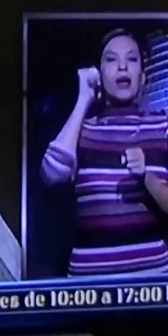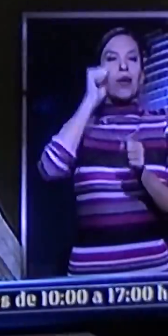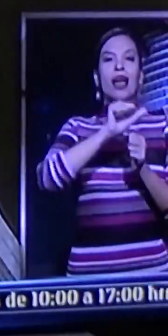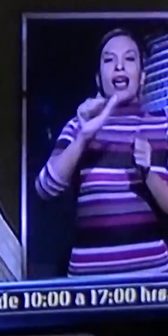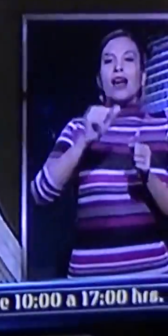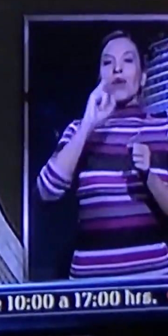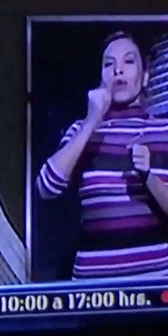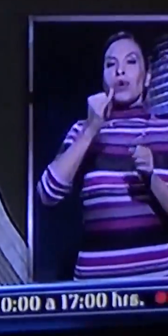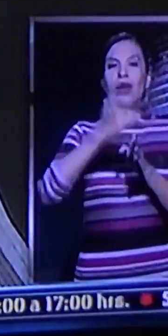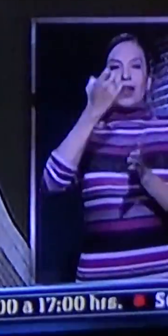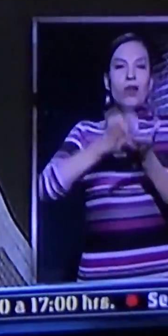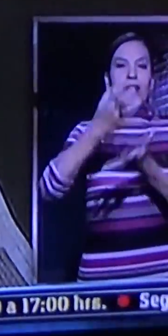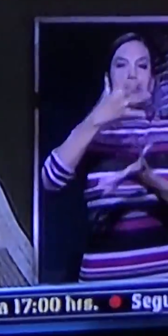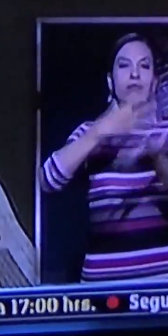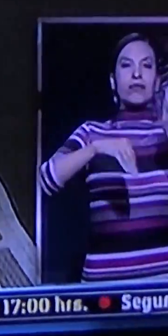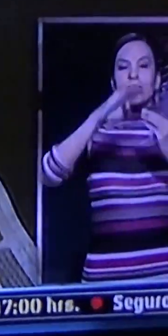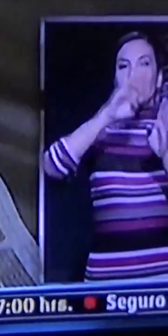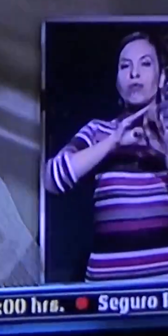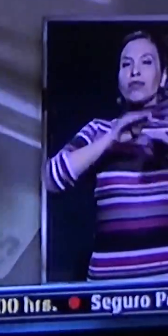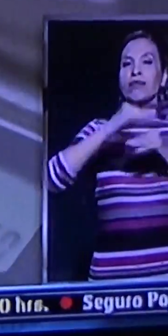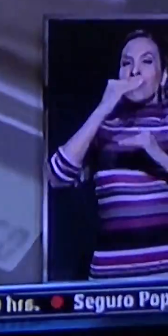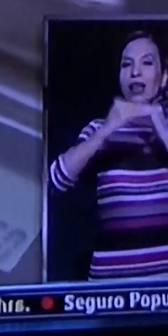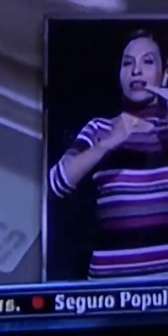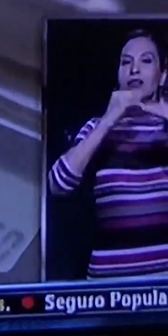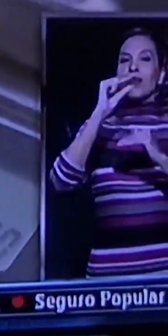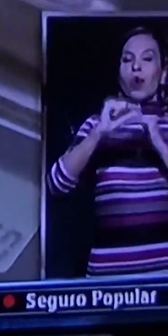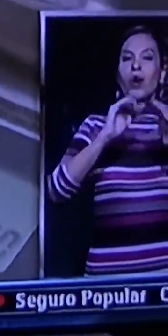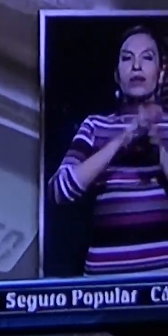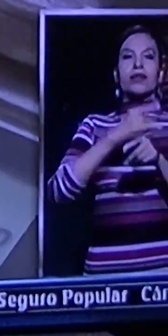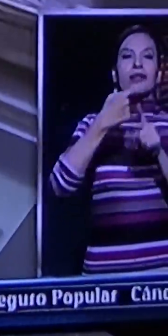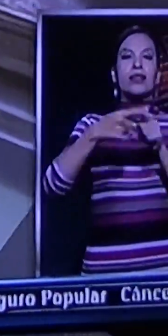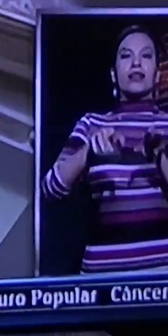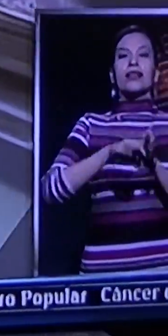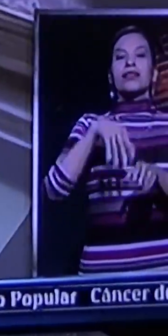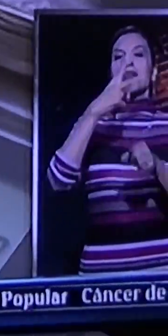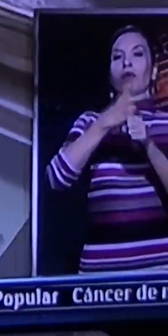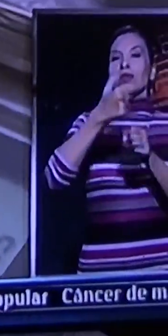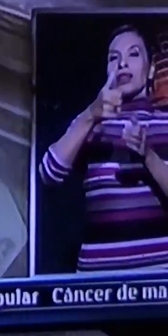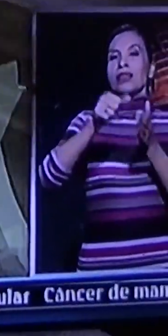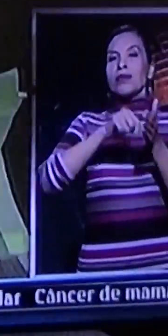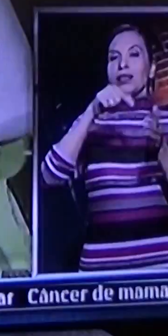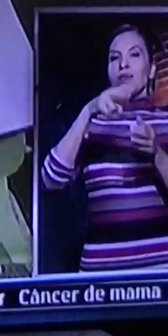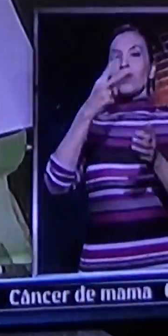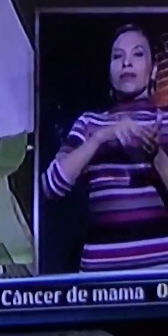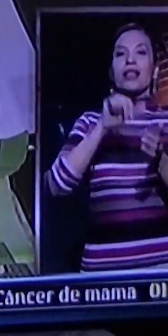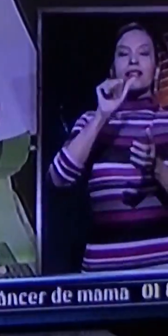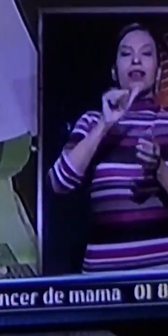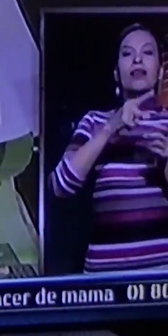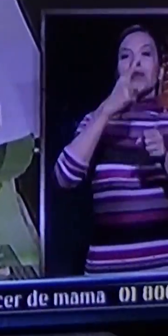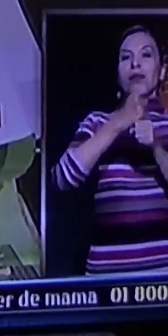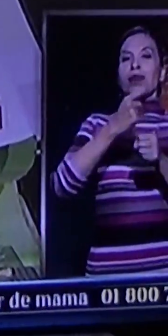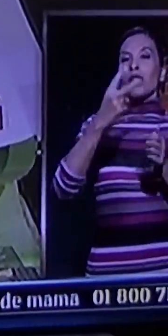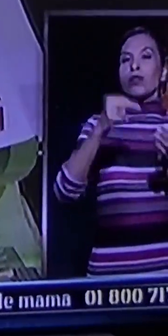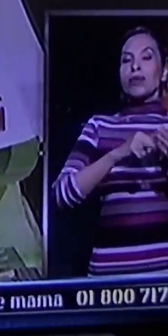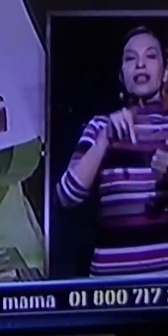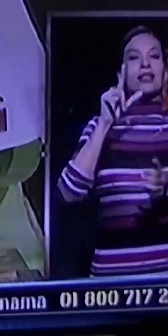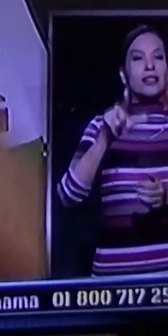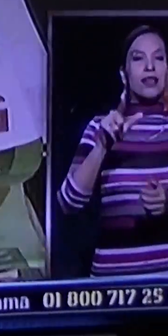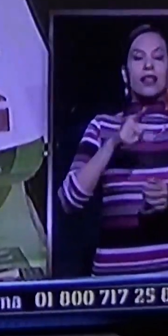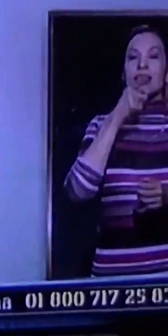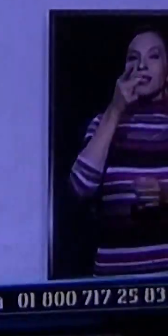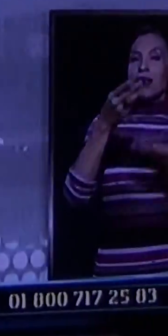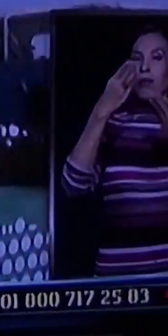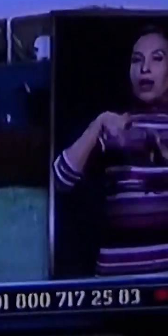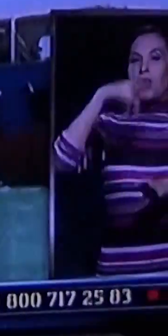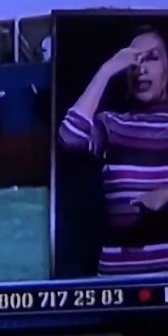la economía de México seguirá creciendo a ritmo moderado el segundo semestre de este 2016 y el primero del 2017, dice